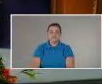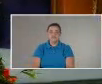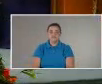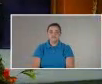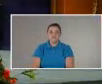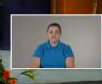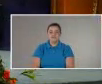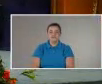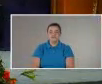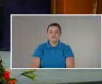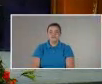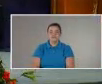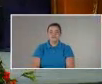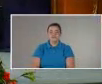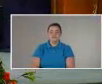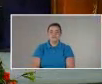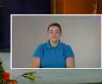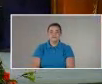secular,